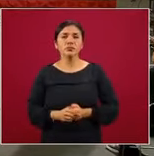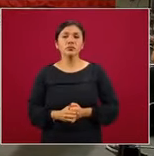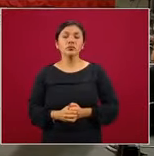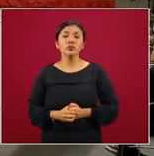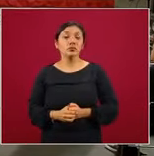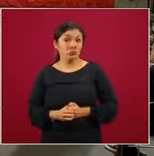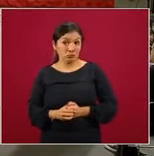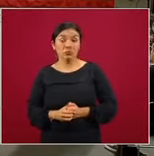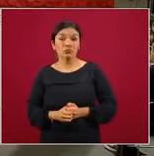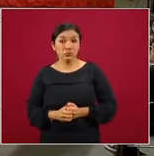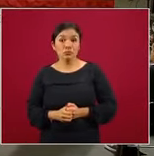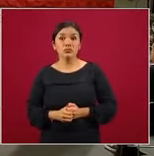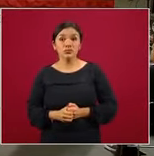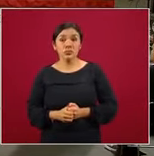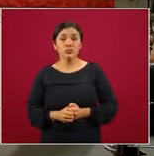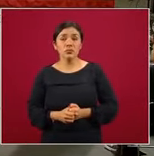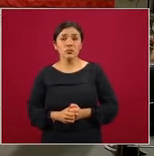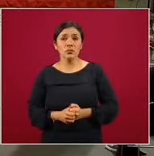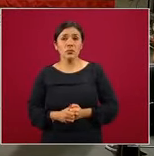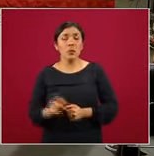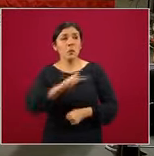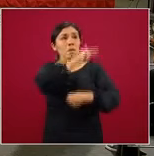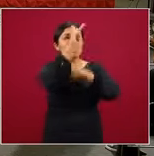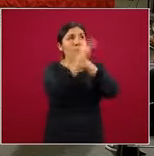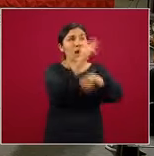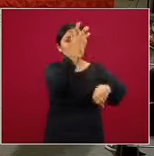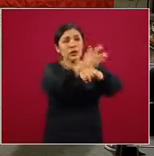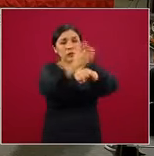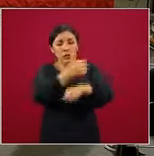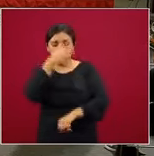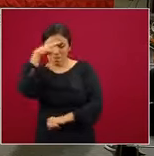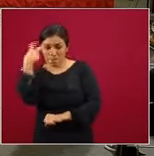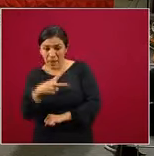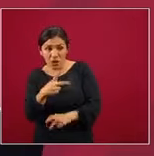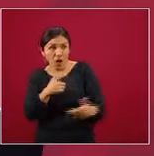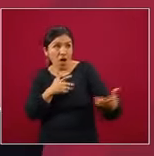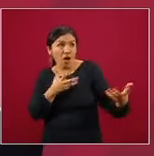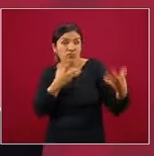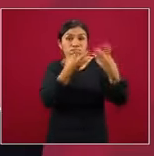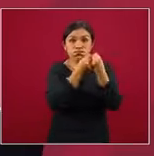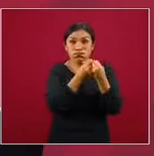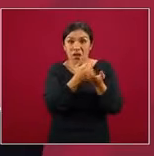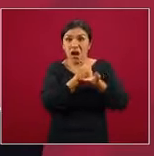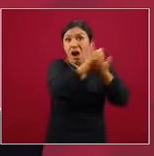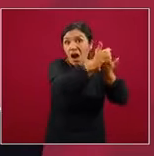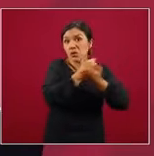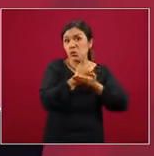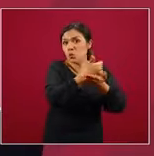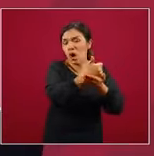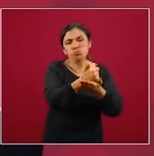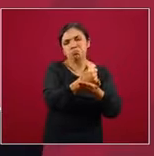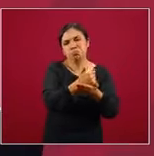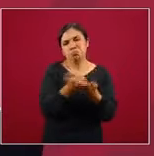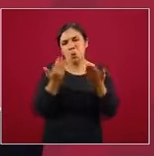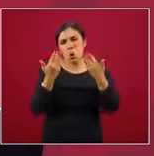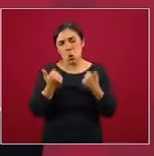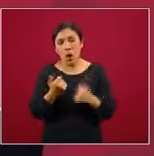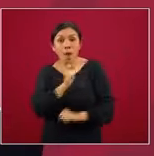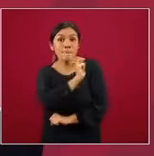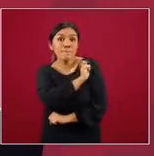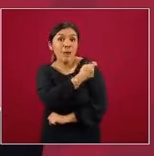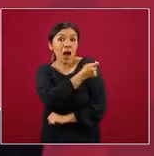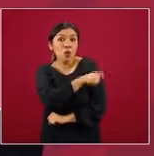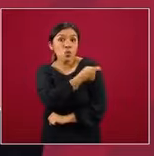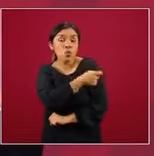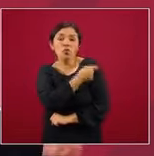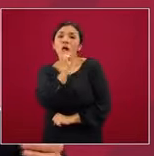una colaboración específica país con país. En este caso, el tema de las vacunas